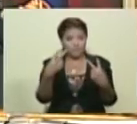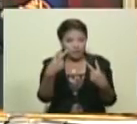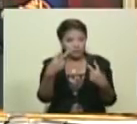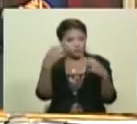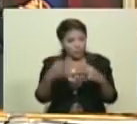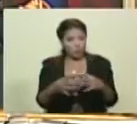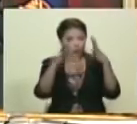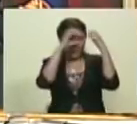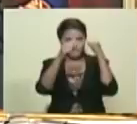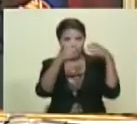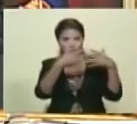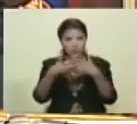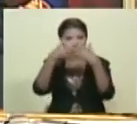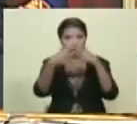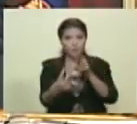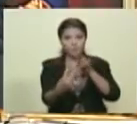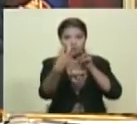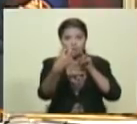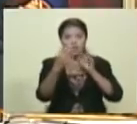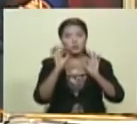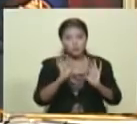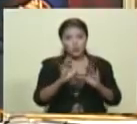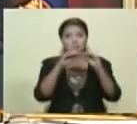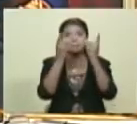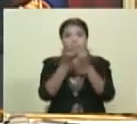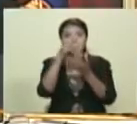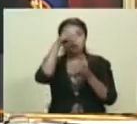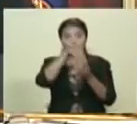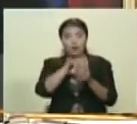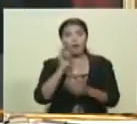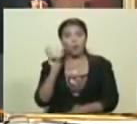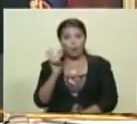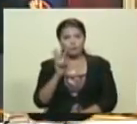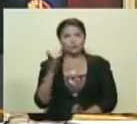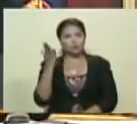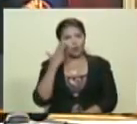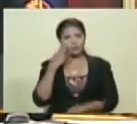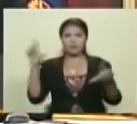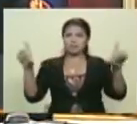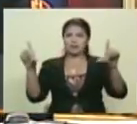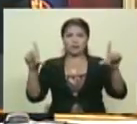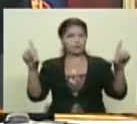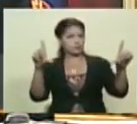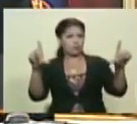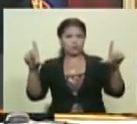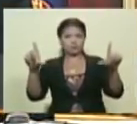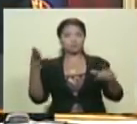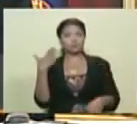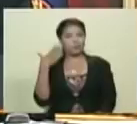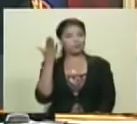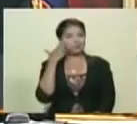la Embajada Gringa, en el Departamento de Estado en Washington, yo sé, el televisor donde lo tienen y todo.